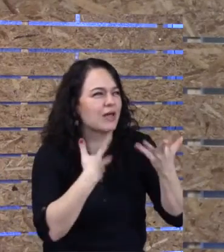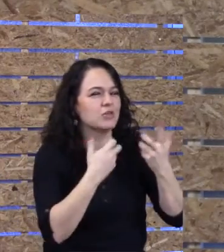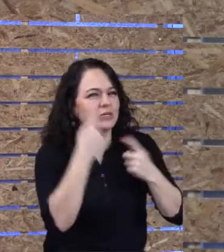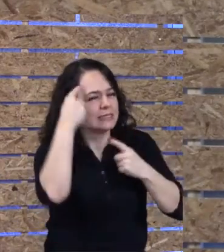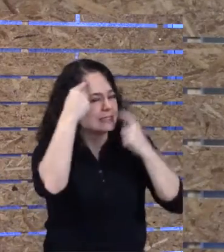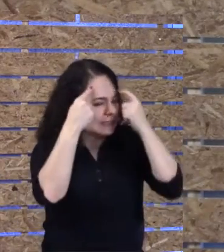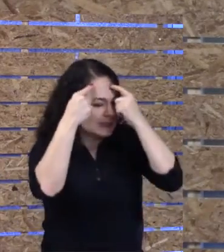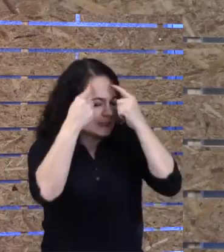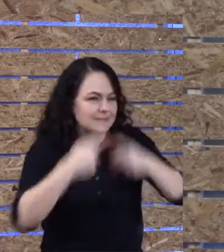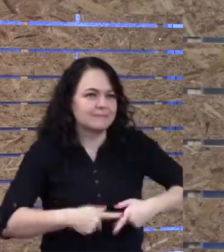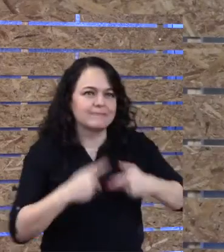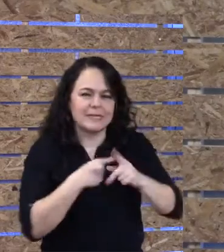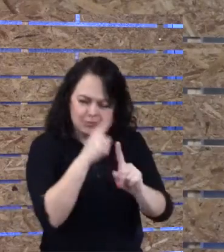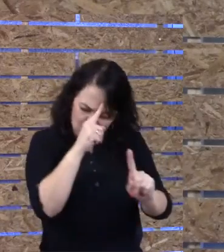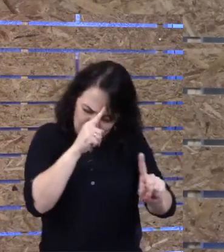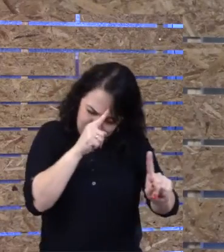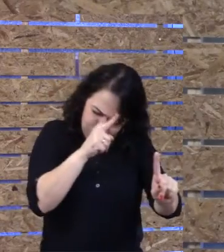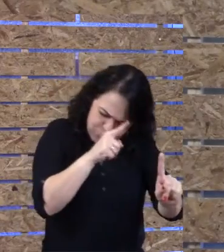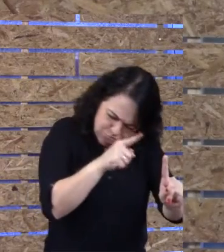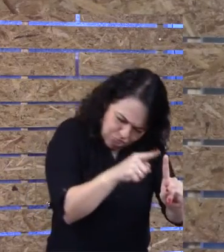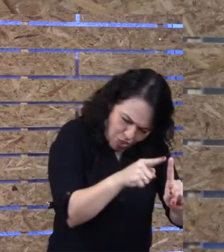lugar en tu vida?